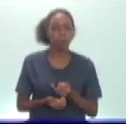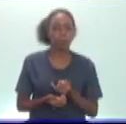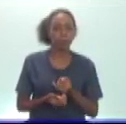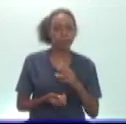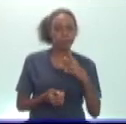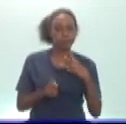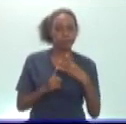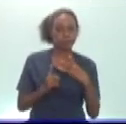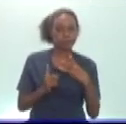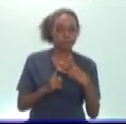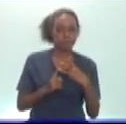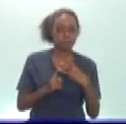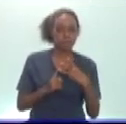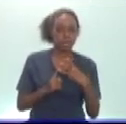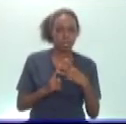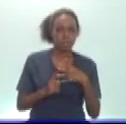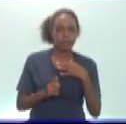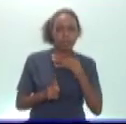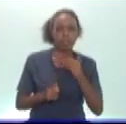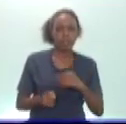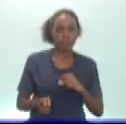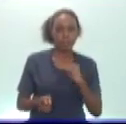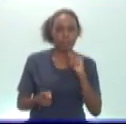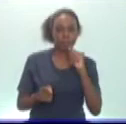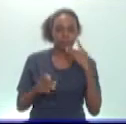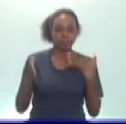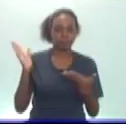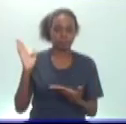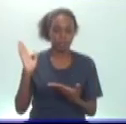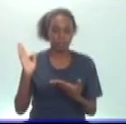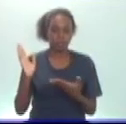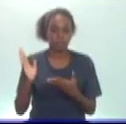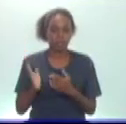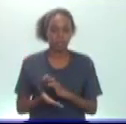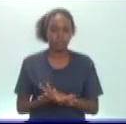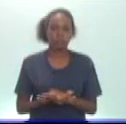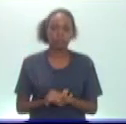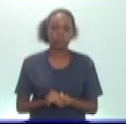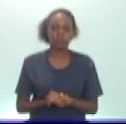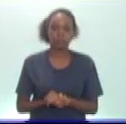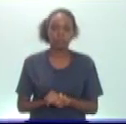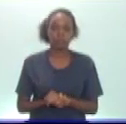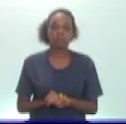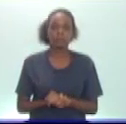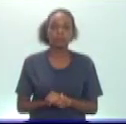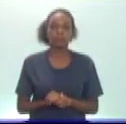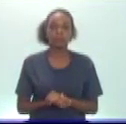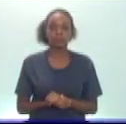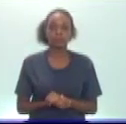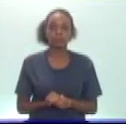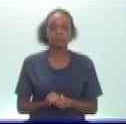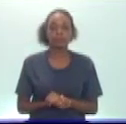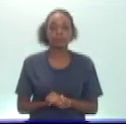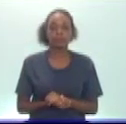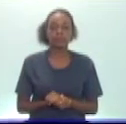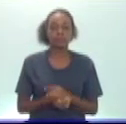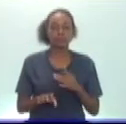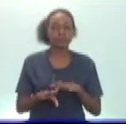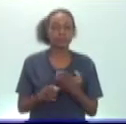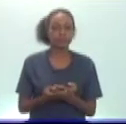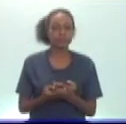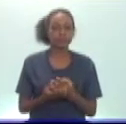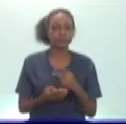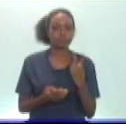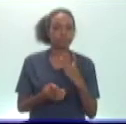ahí les pongo, comparando el resultado con el estimado, o pueden volver a calcular. Quien haga las dos operaciones